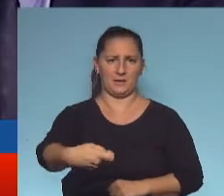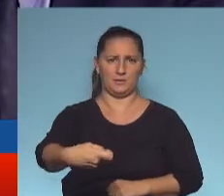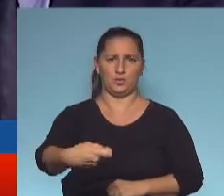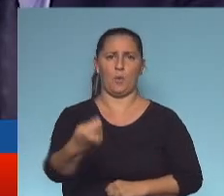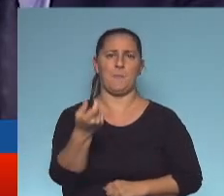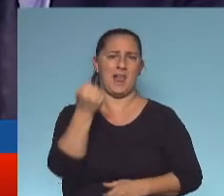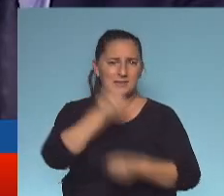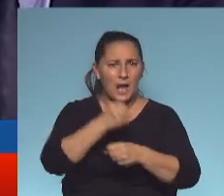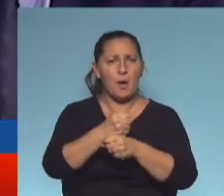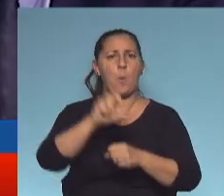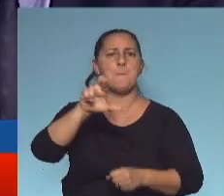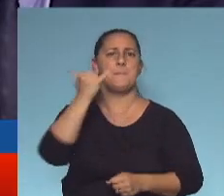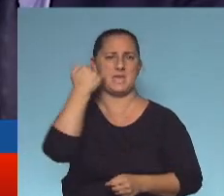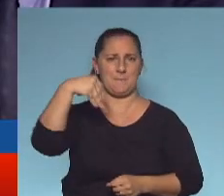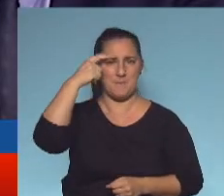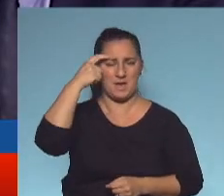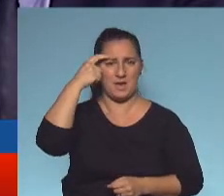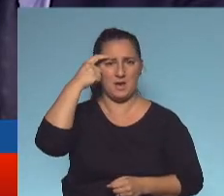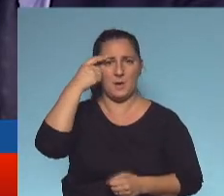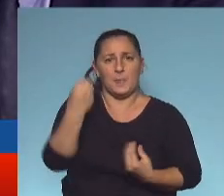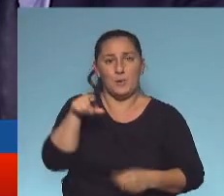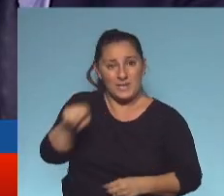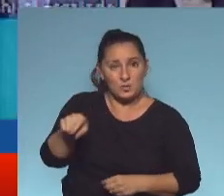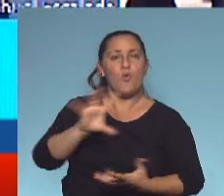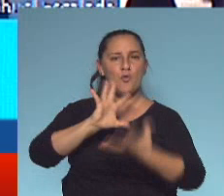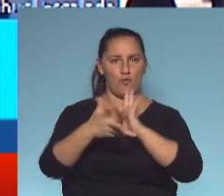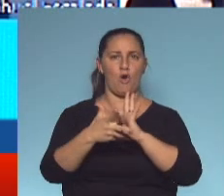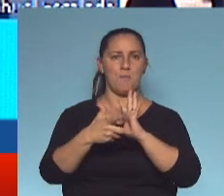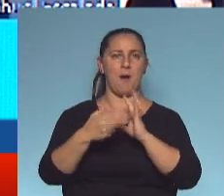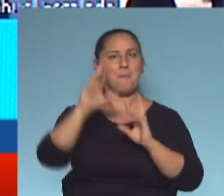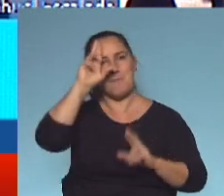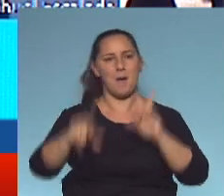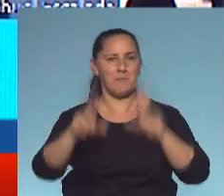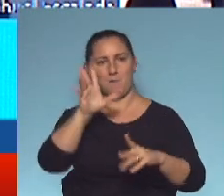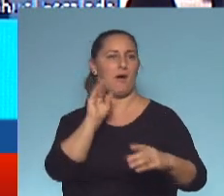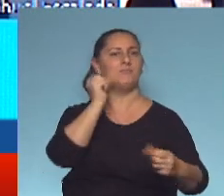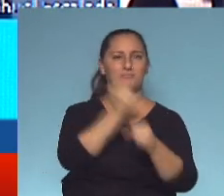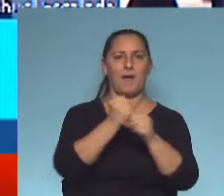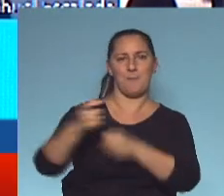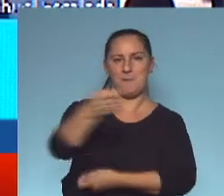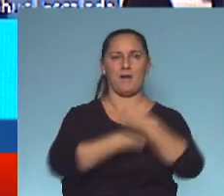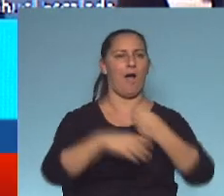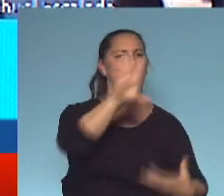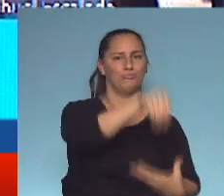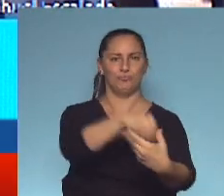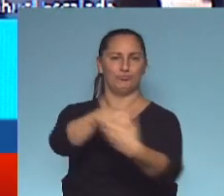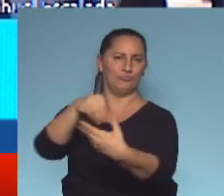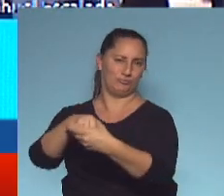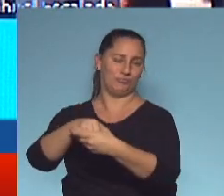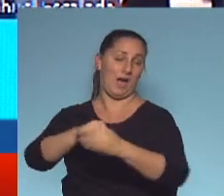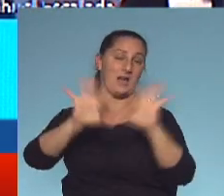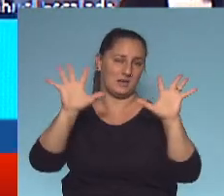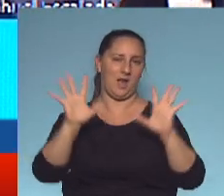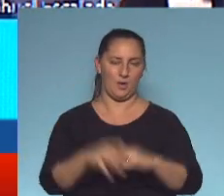de trabajo de las pymes, porque es la forma que haya más oferta en un mercado transparente. Me quiero adherir a la